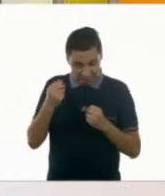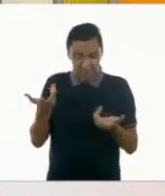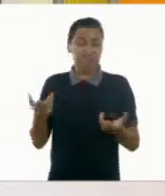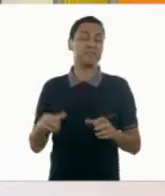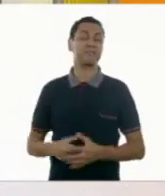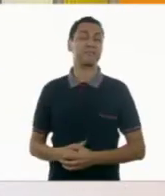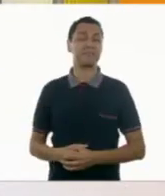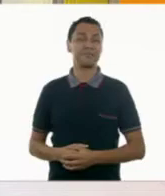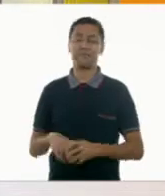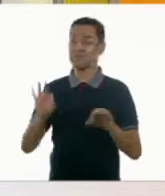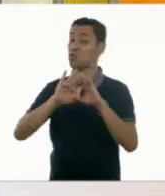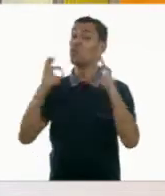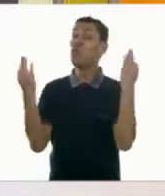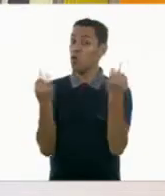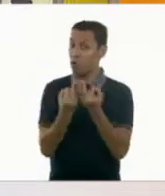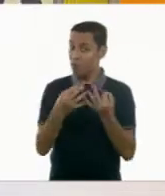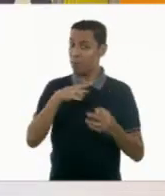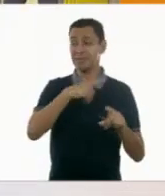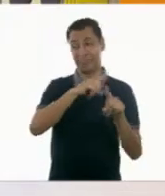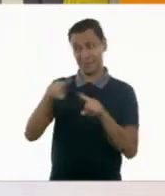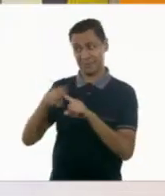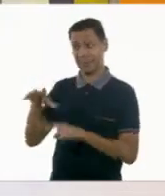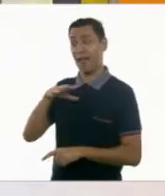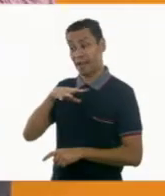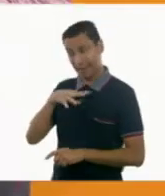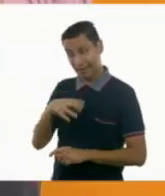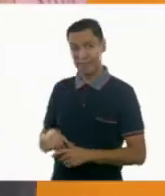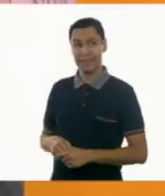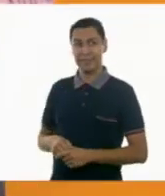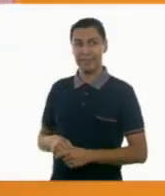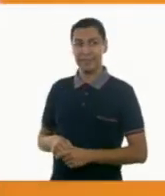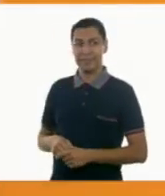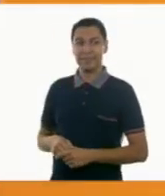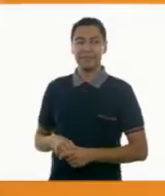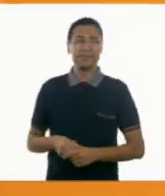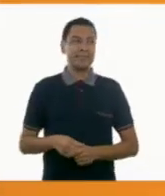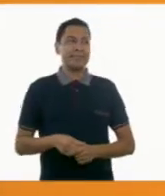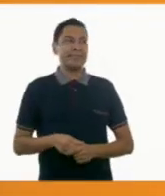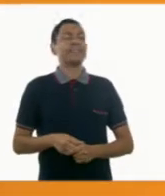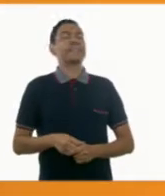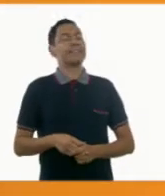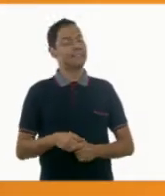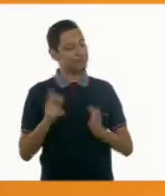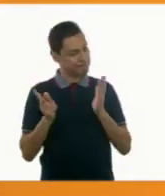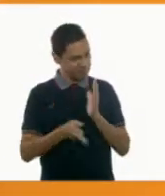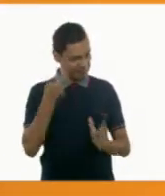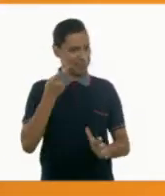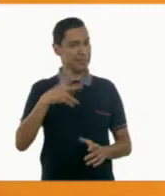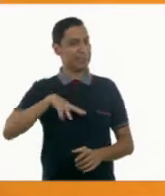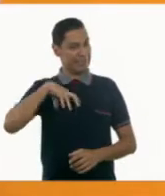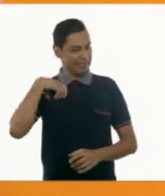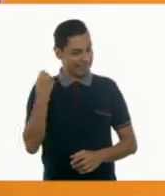Pues hay formas, ver, Ale. Vamos a intentar una más.